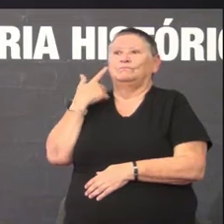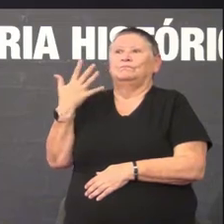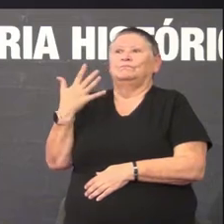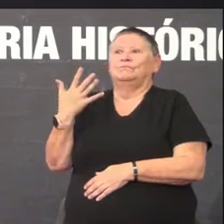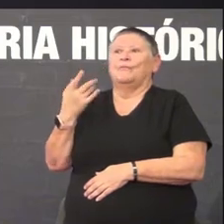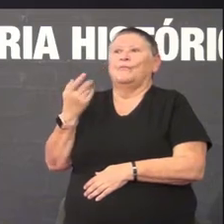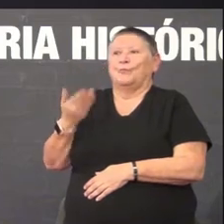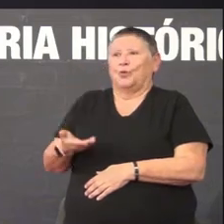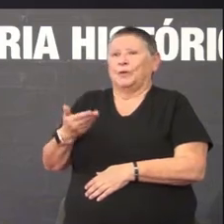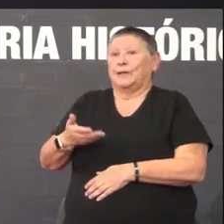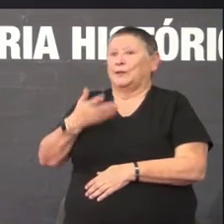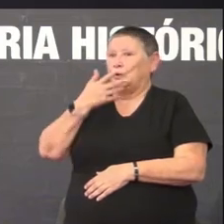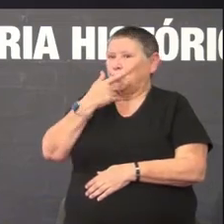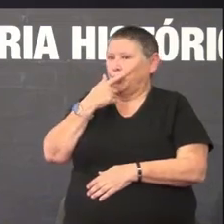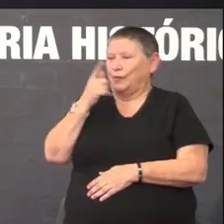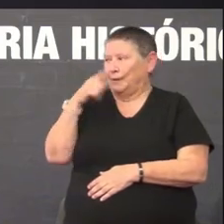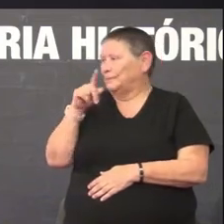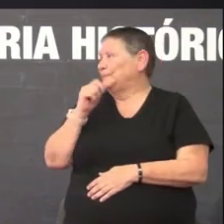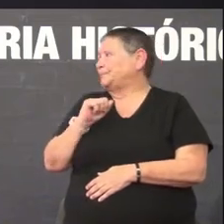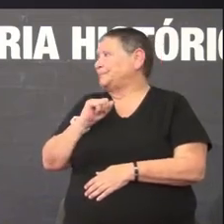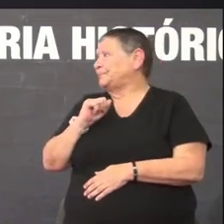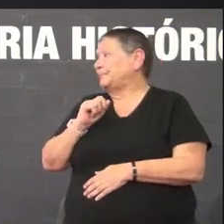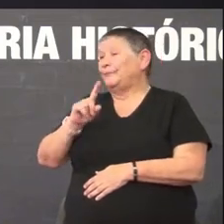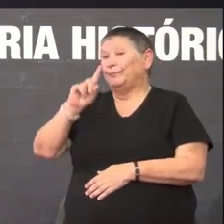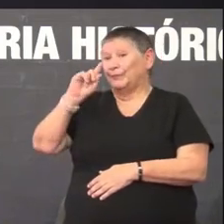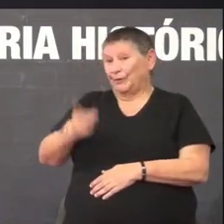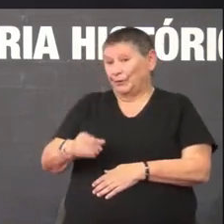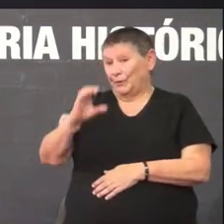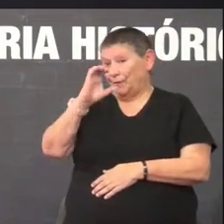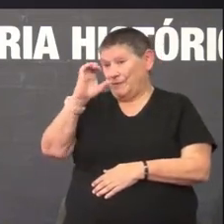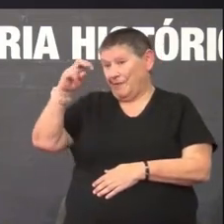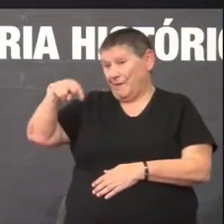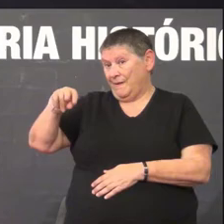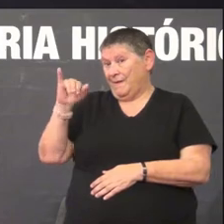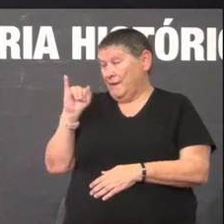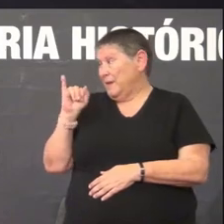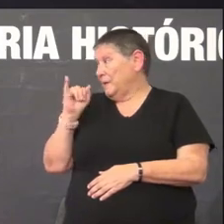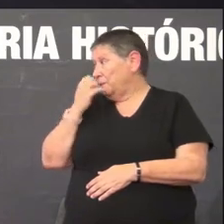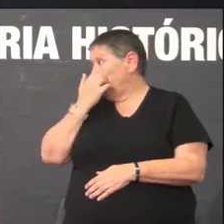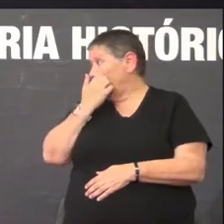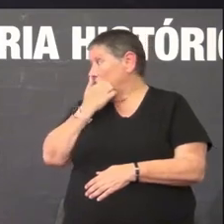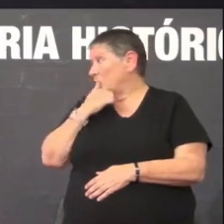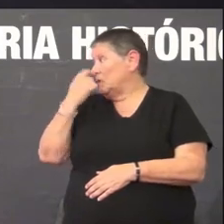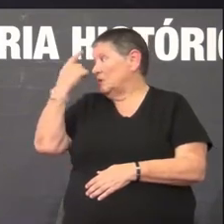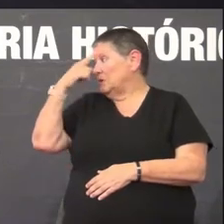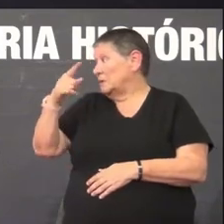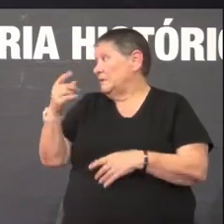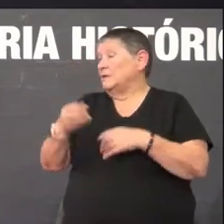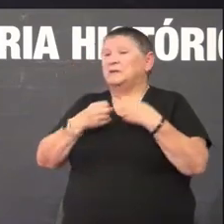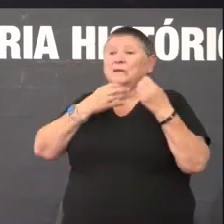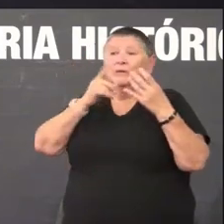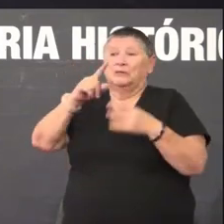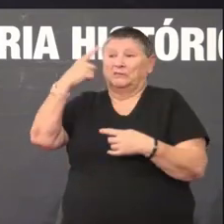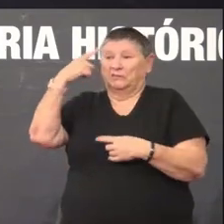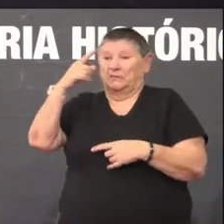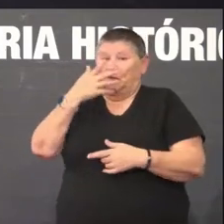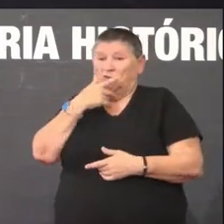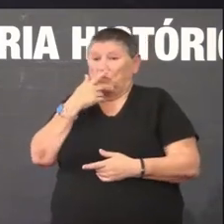que es importante conocer, y es que el director del CNI, ya sabéis la historia, que no les voy a contar, porque ya la